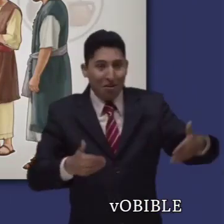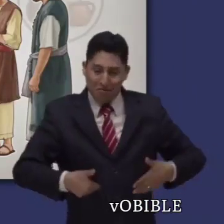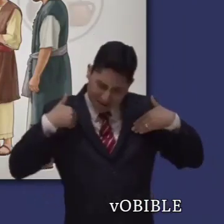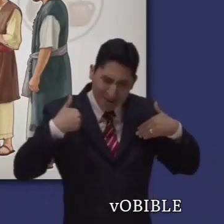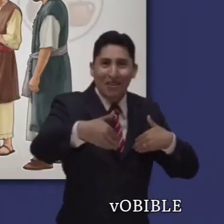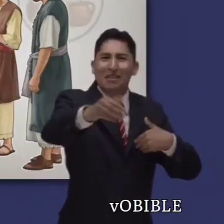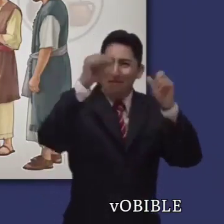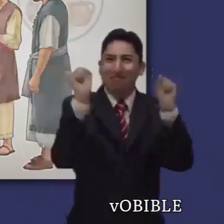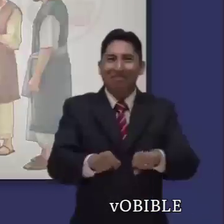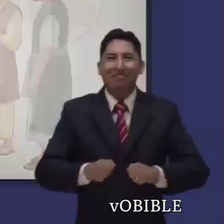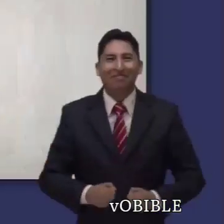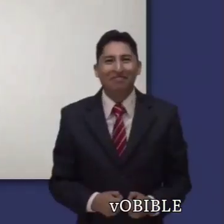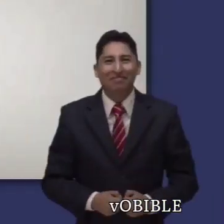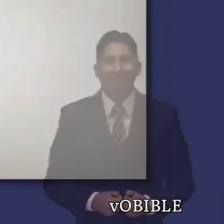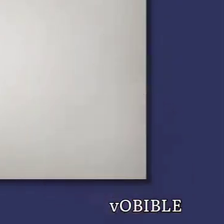nos escuchan.